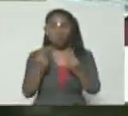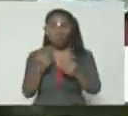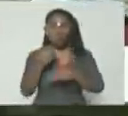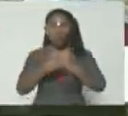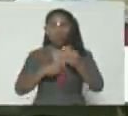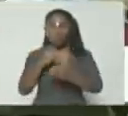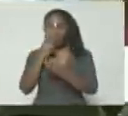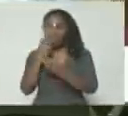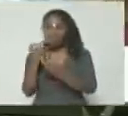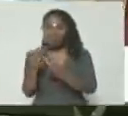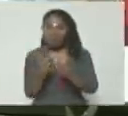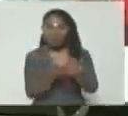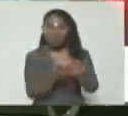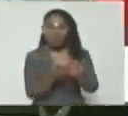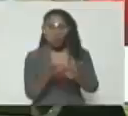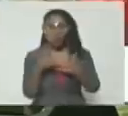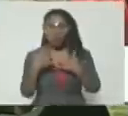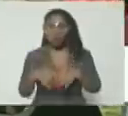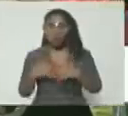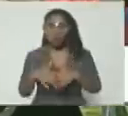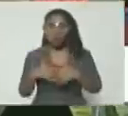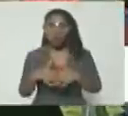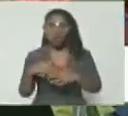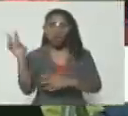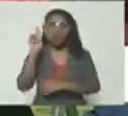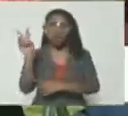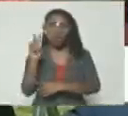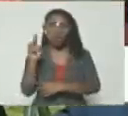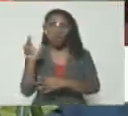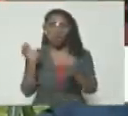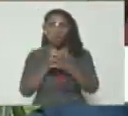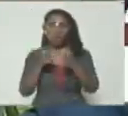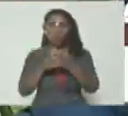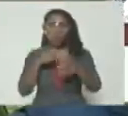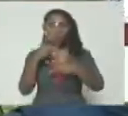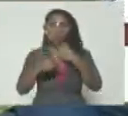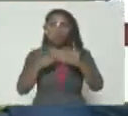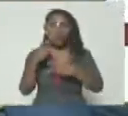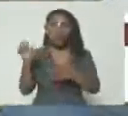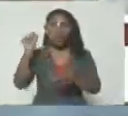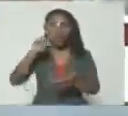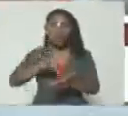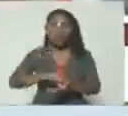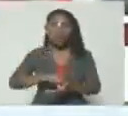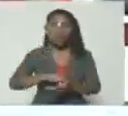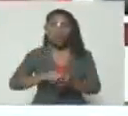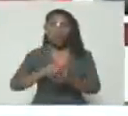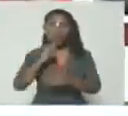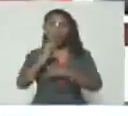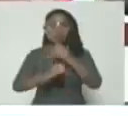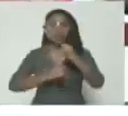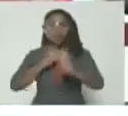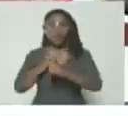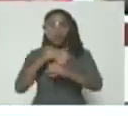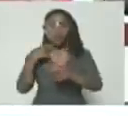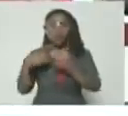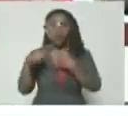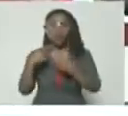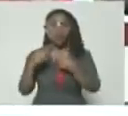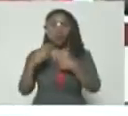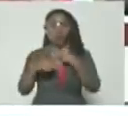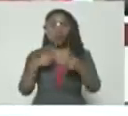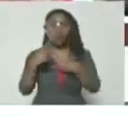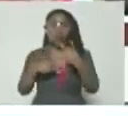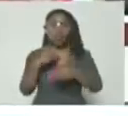una invitación a los empresarios venezolanos, a los sectores productivos, al Centro Internacional de Inversión Productiva. Justamente donde